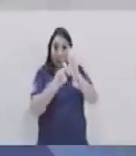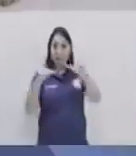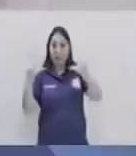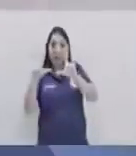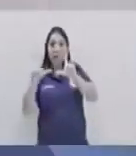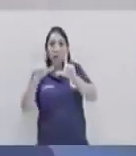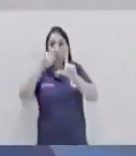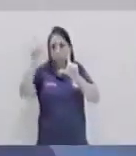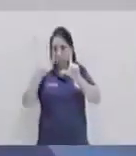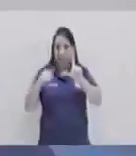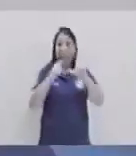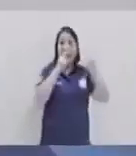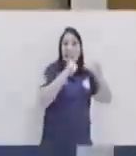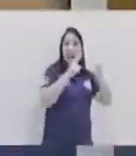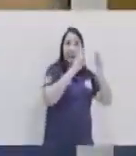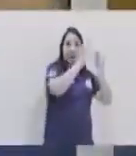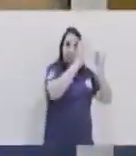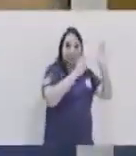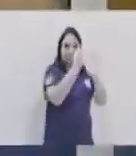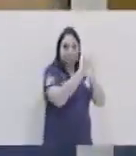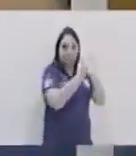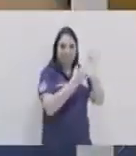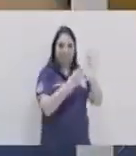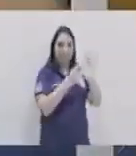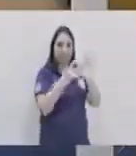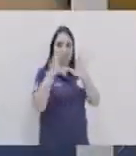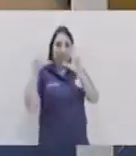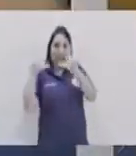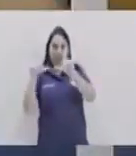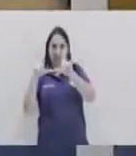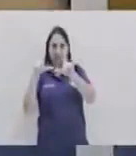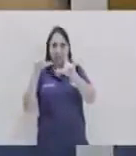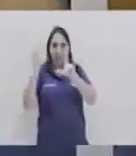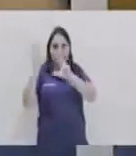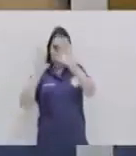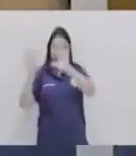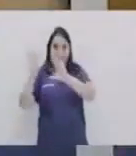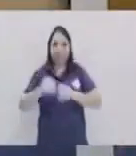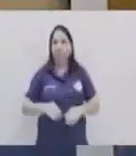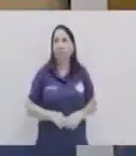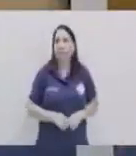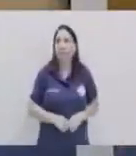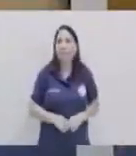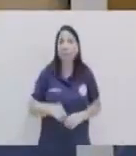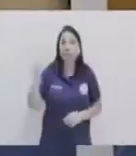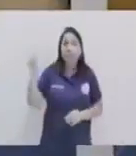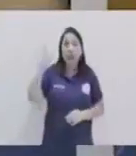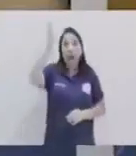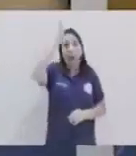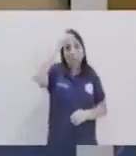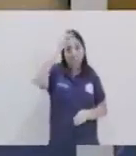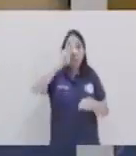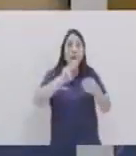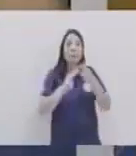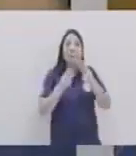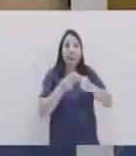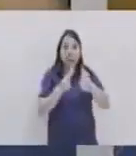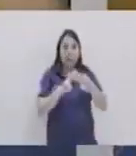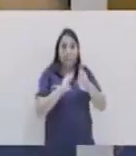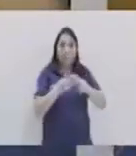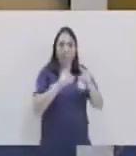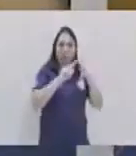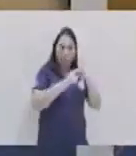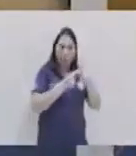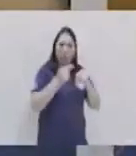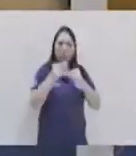representación en forma de función. Recordemos entonces que la matemática es secuencial y el aprendizaje tenemos que